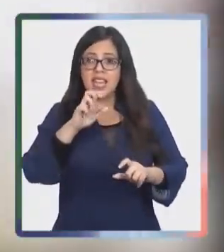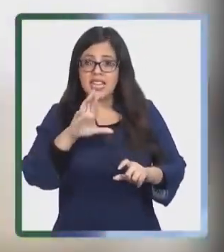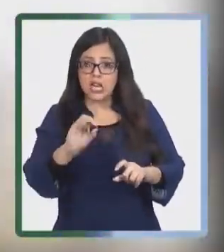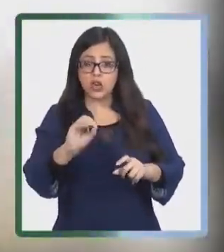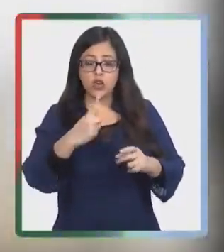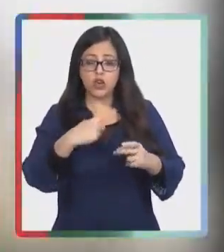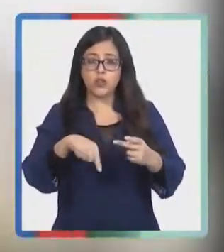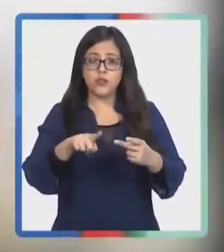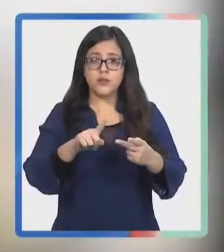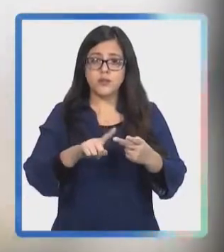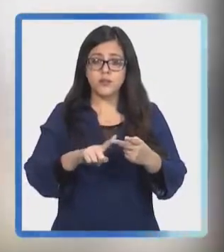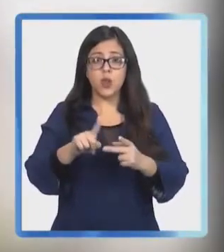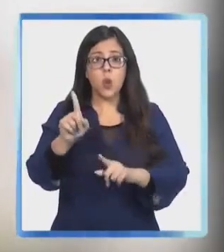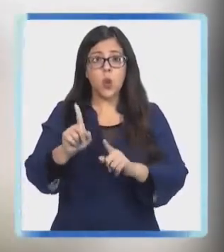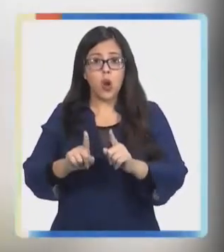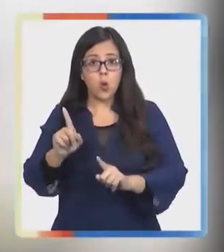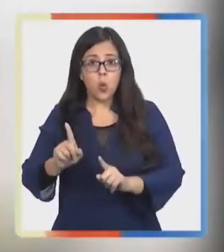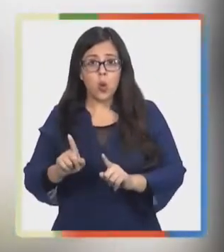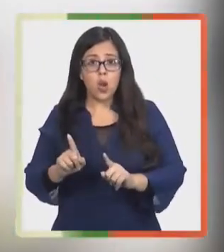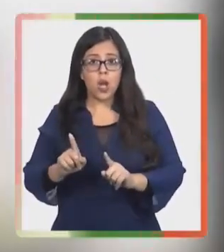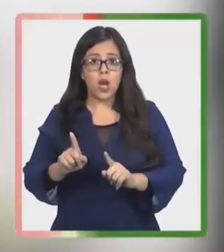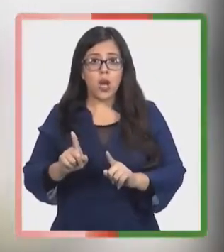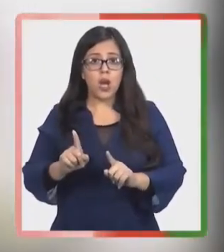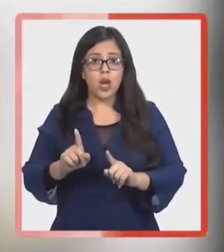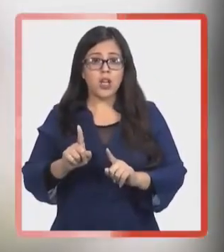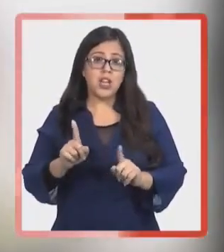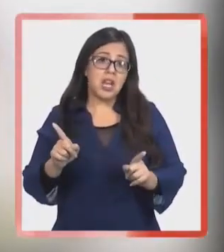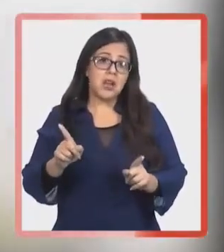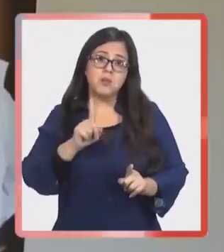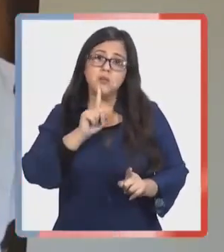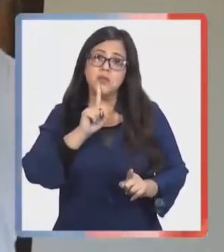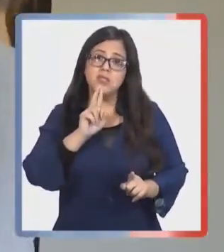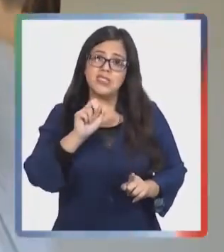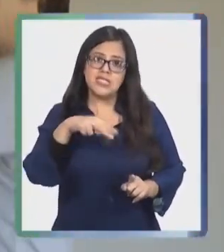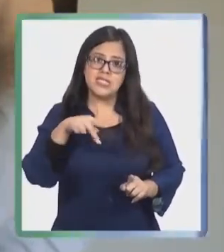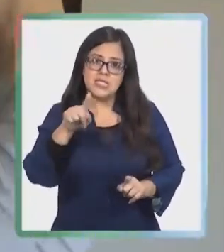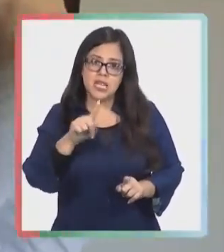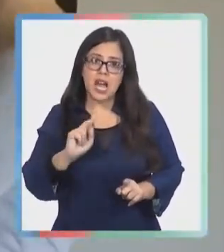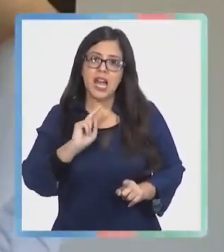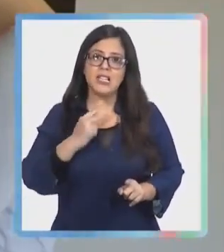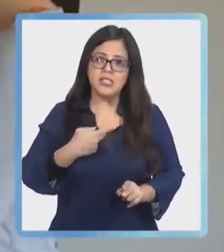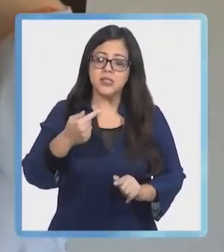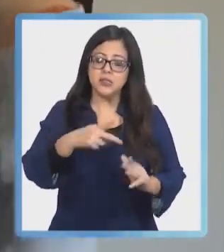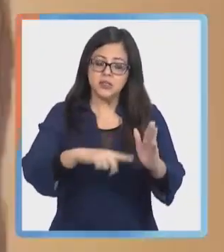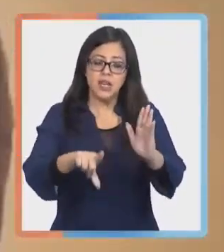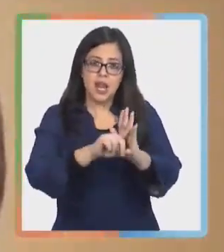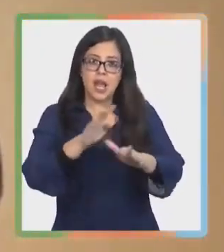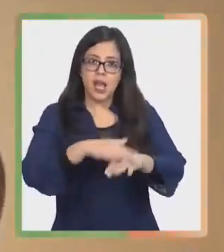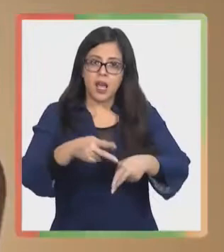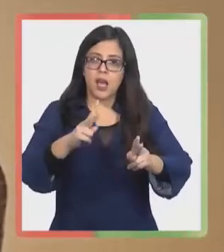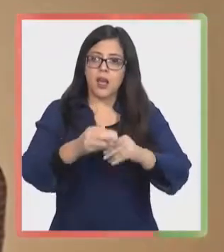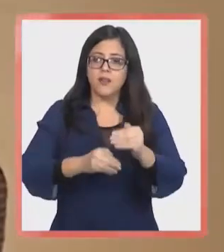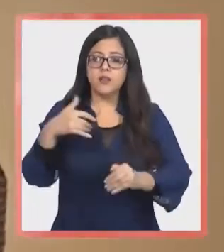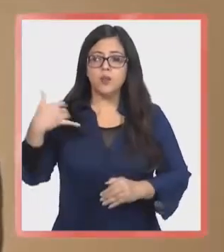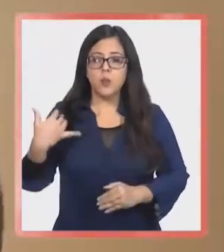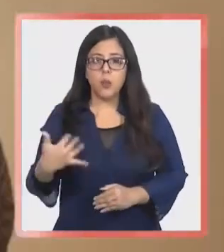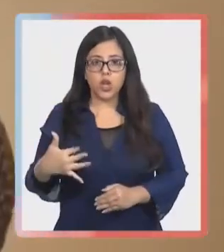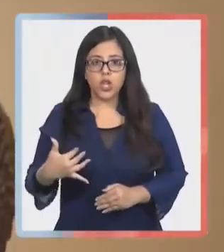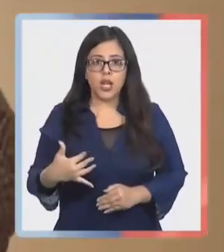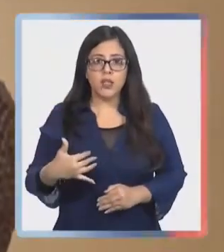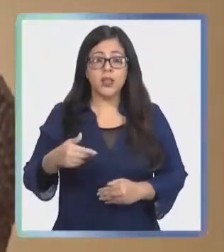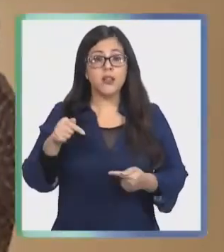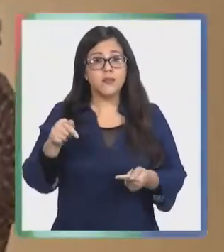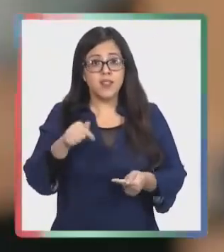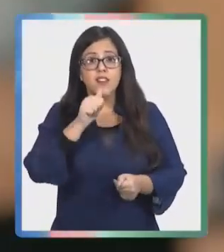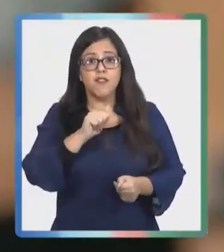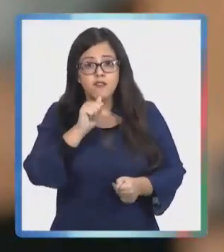heterosexuales o aquellas que no son trans. Si bien estas leyes han permitido avances